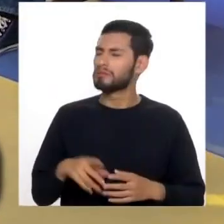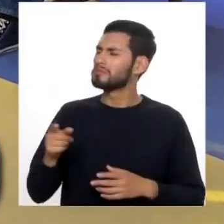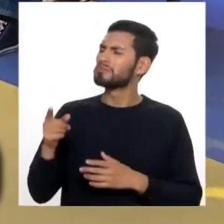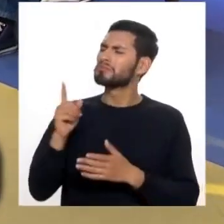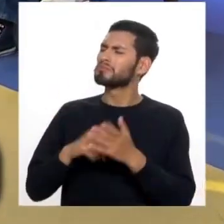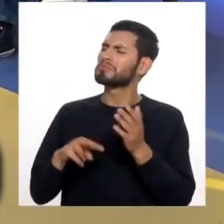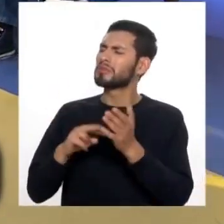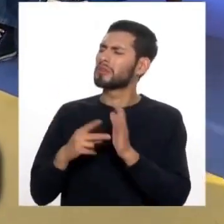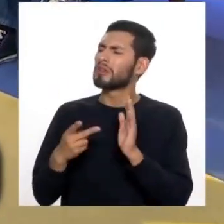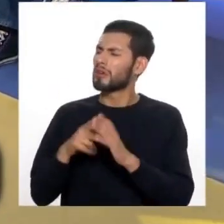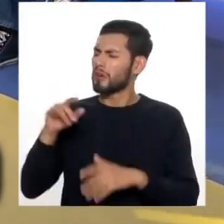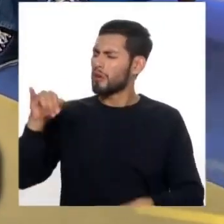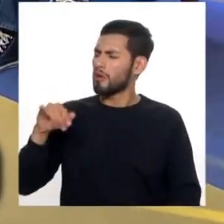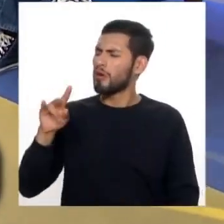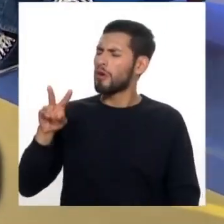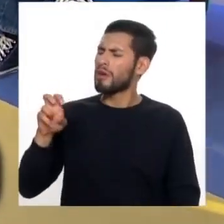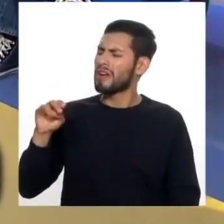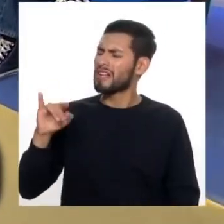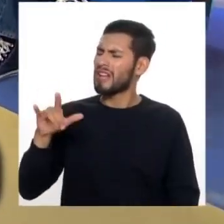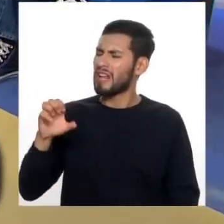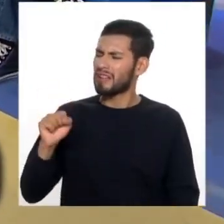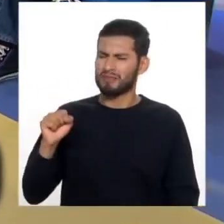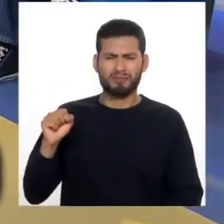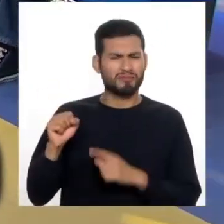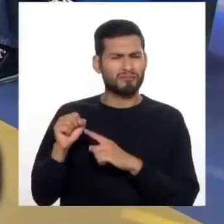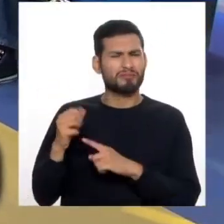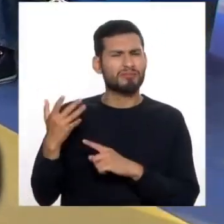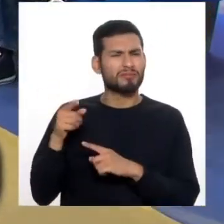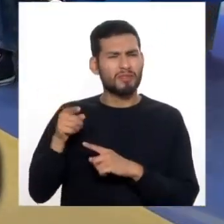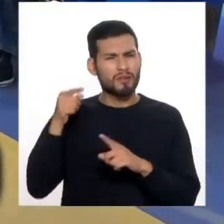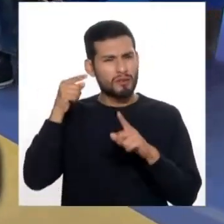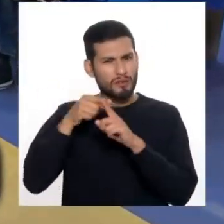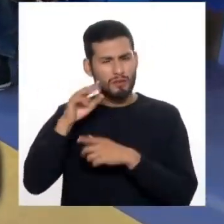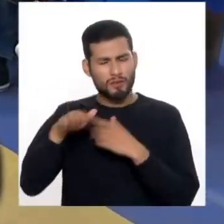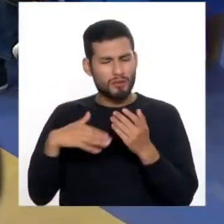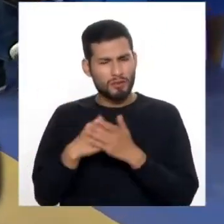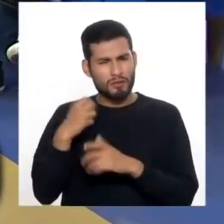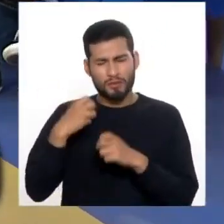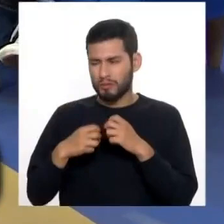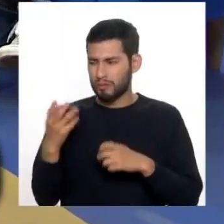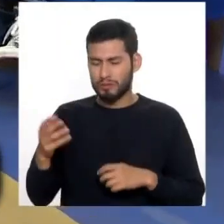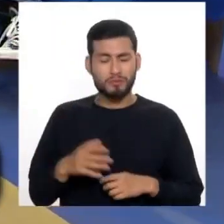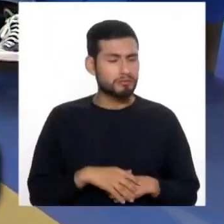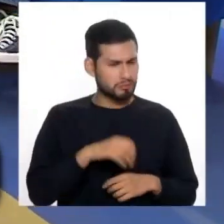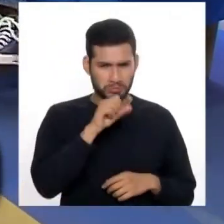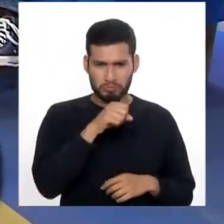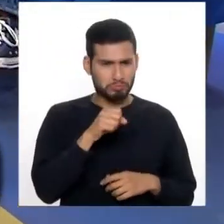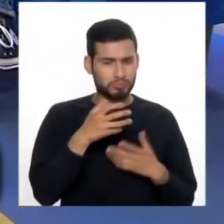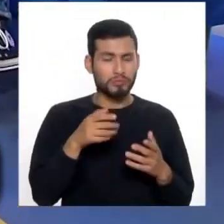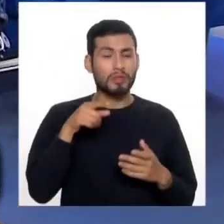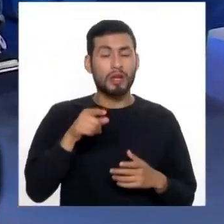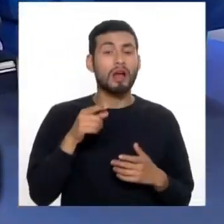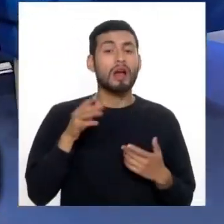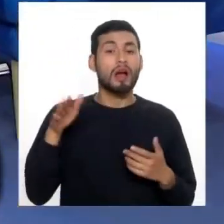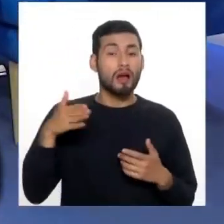qué te refieres cuando hablas de los juveniles, porque ahí creo que está el punto de todo el gran problema, ¿no? Sin duda, sin duda, porque el calentamiento es coyuntural.